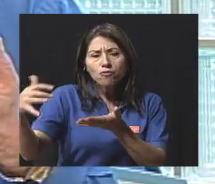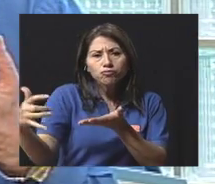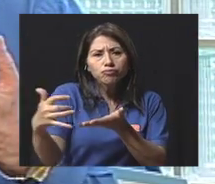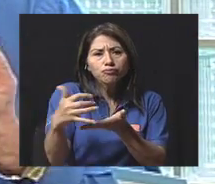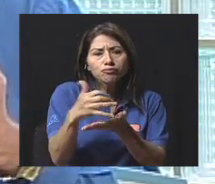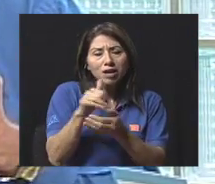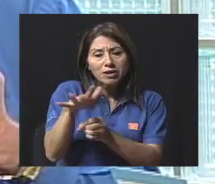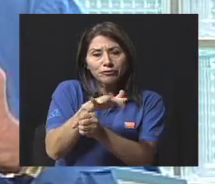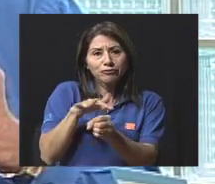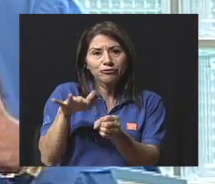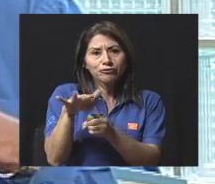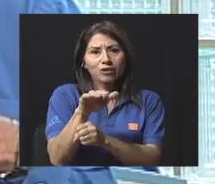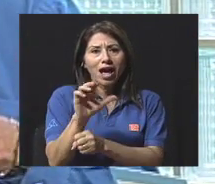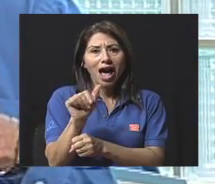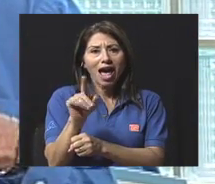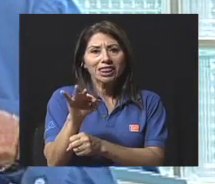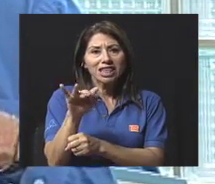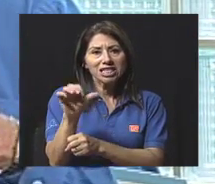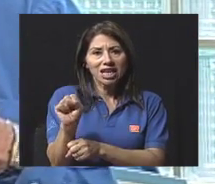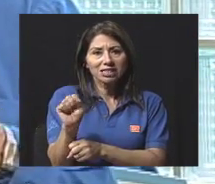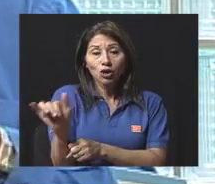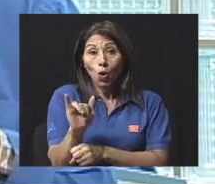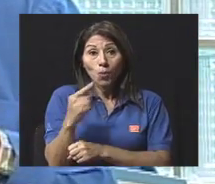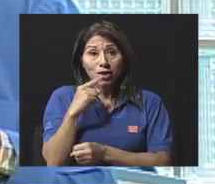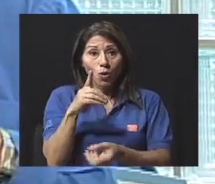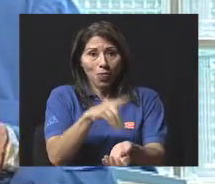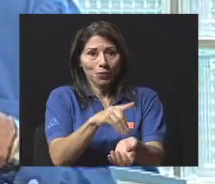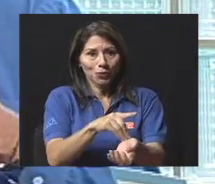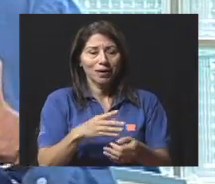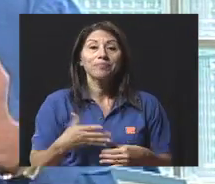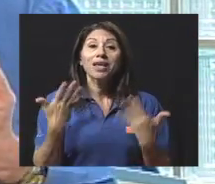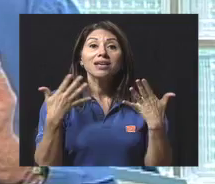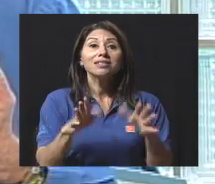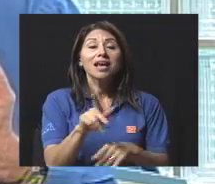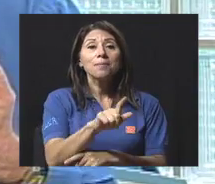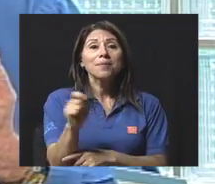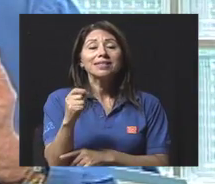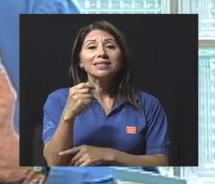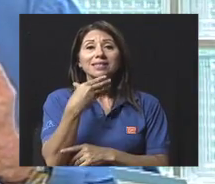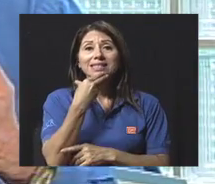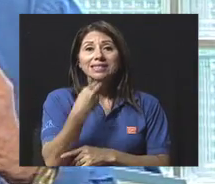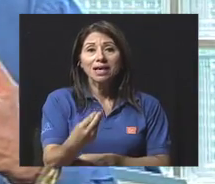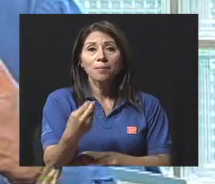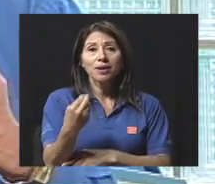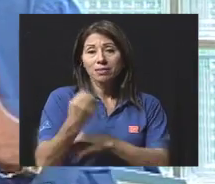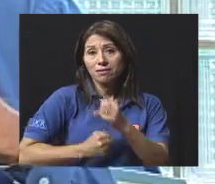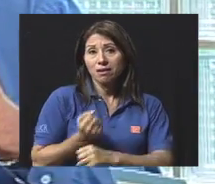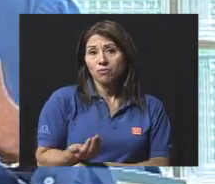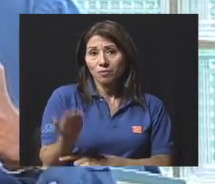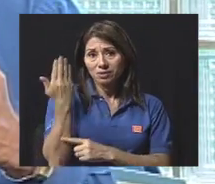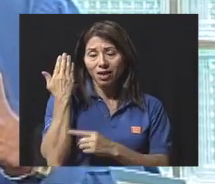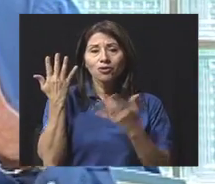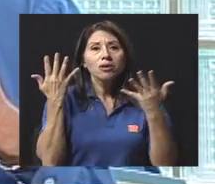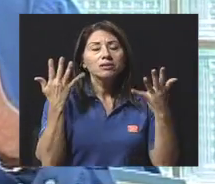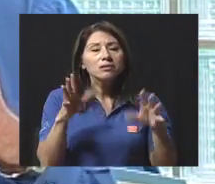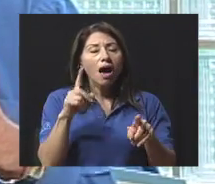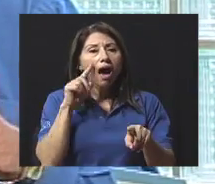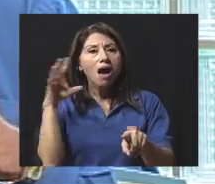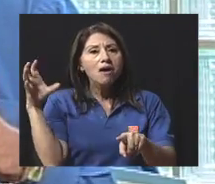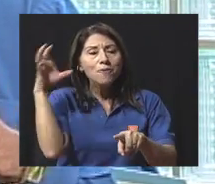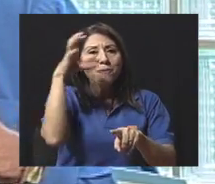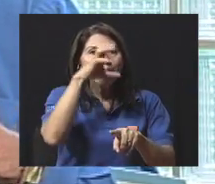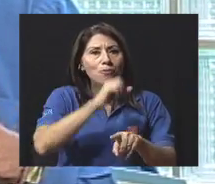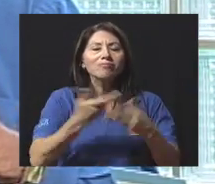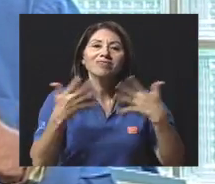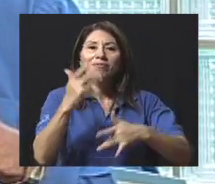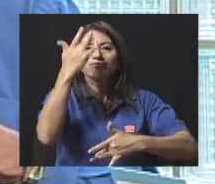antillas Como dijo la doctora Corrales y ya para diciembre del 2003 del año pasado Ya se reporta que hay una transmisión